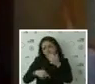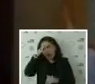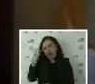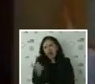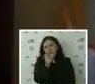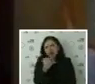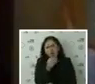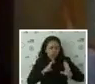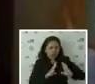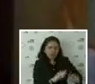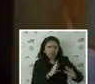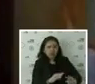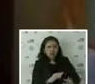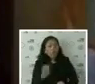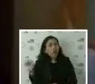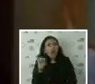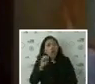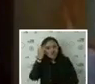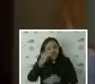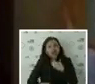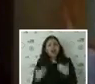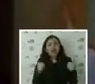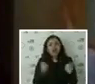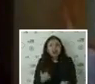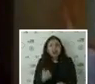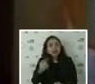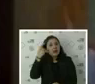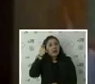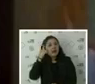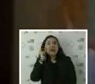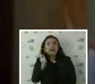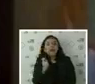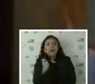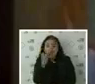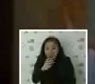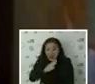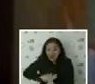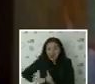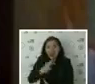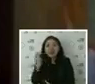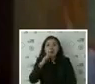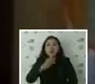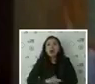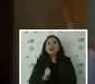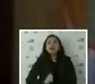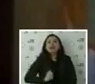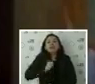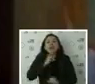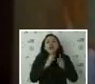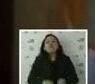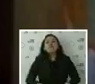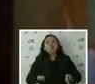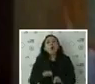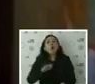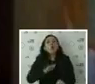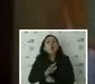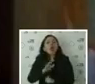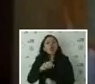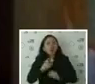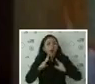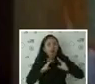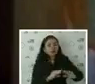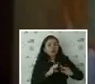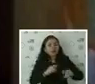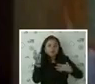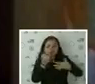habíamos tenido o entendido que el contexto nos lleva a jerarquizar y delimitar justo los contenidos y